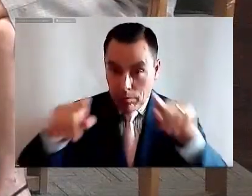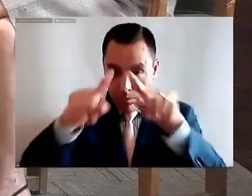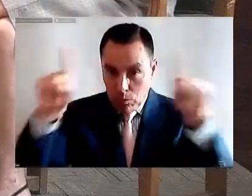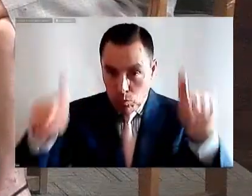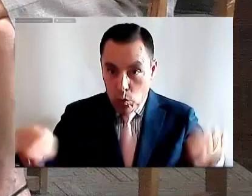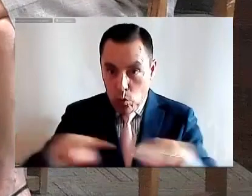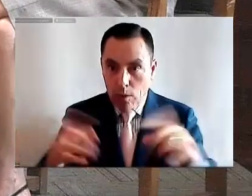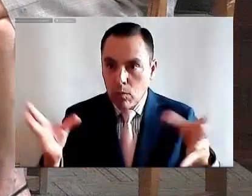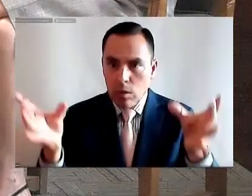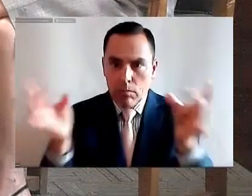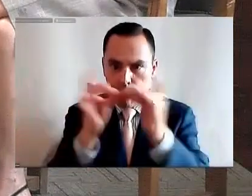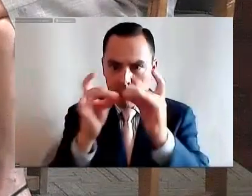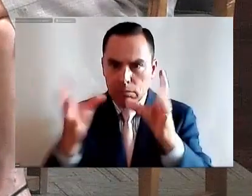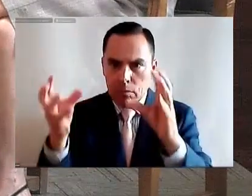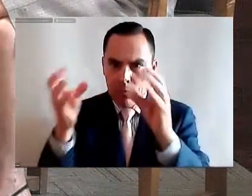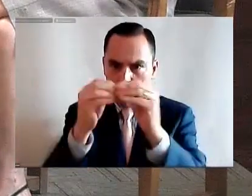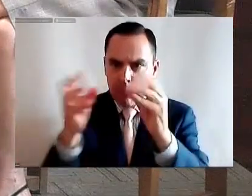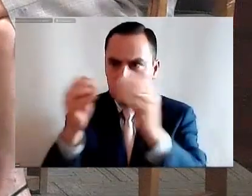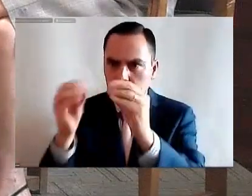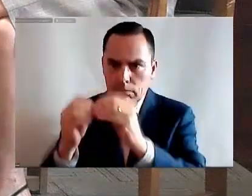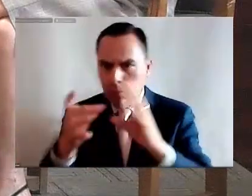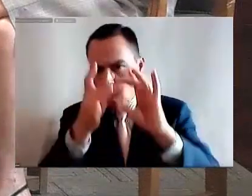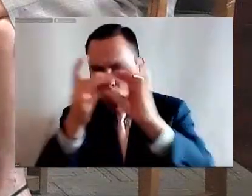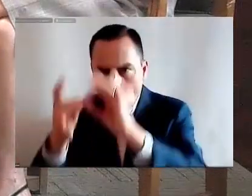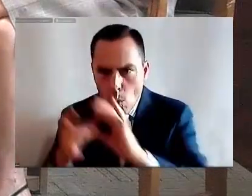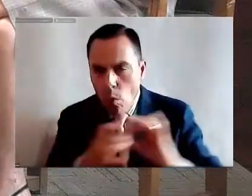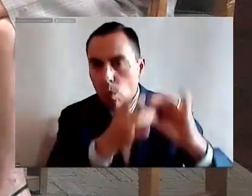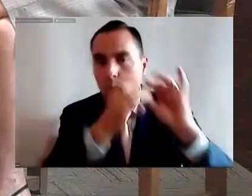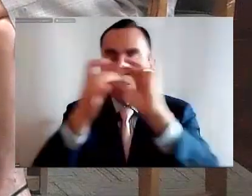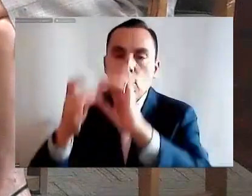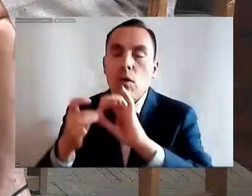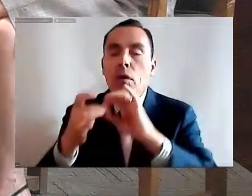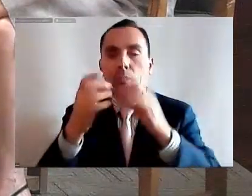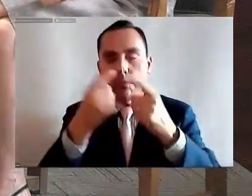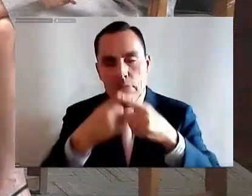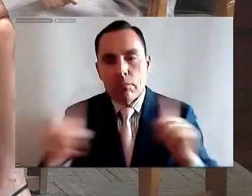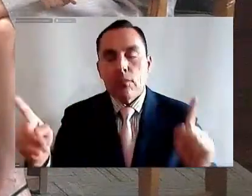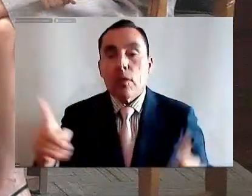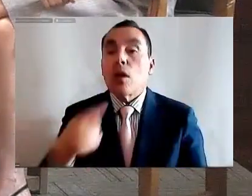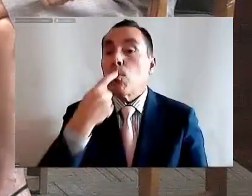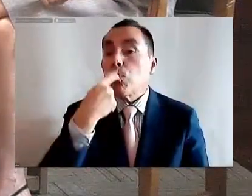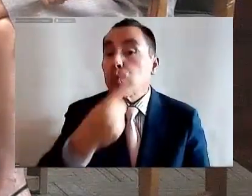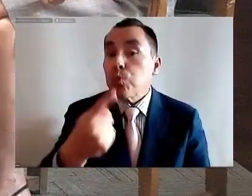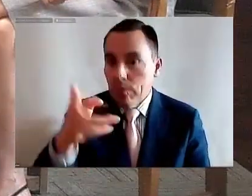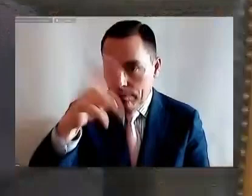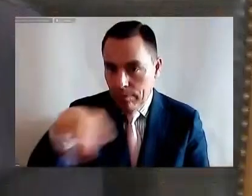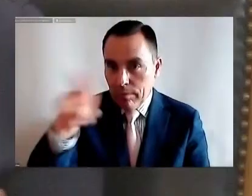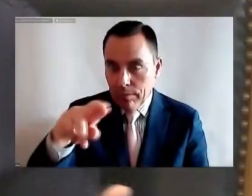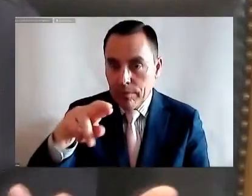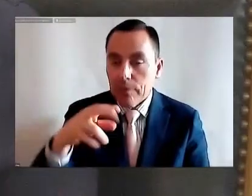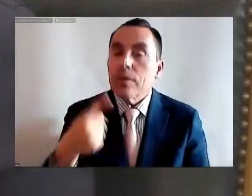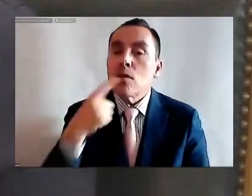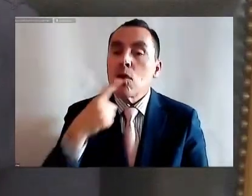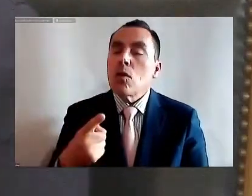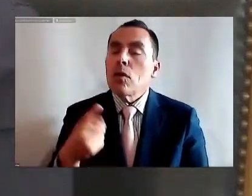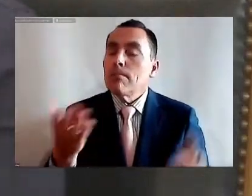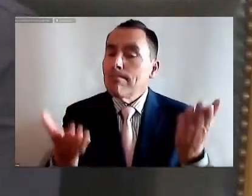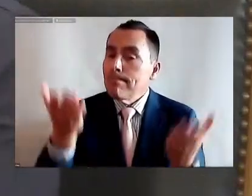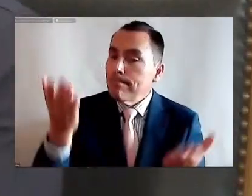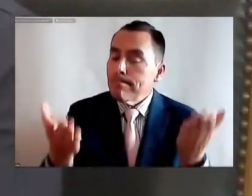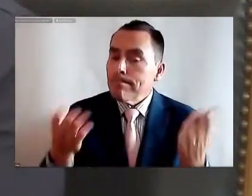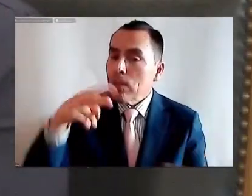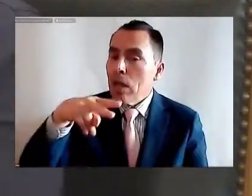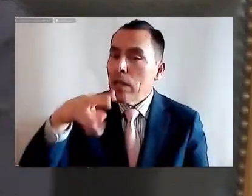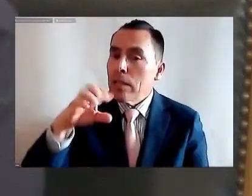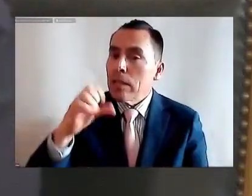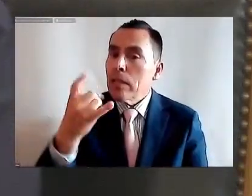generando un contexto distinto. Por lo tanto, volviendo a la pregunta, ministra, de si es neutral, claro, si bien las reglas civiles, como dijo